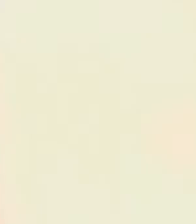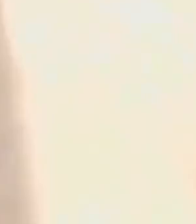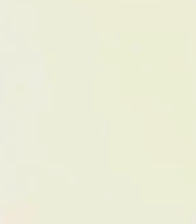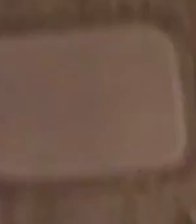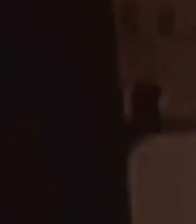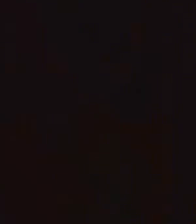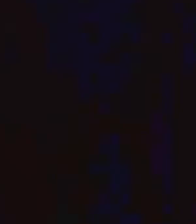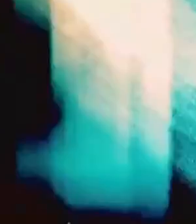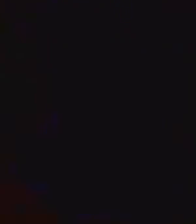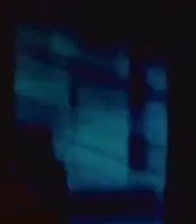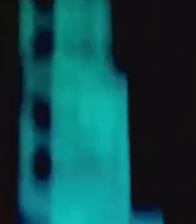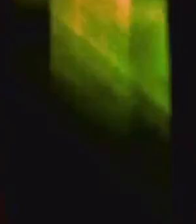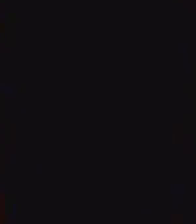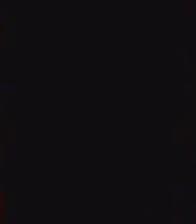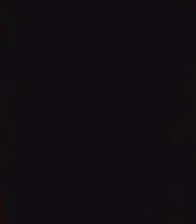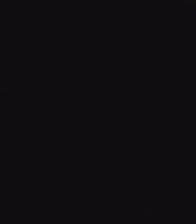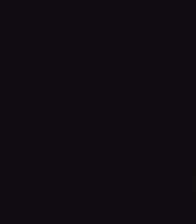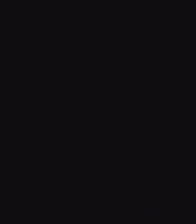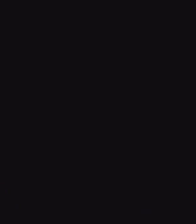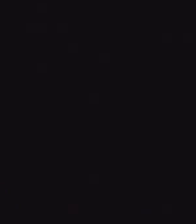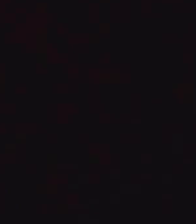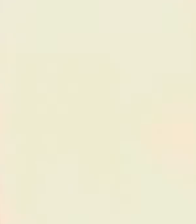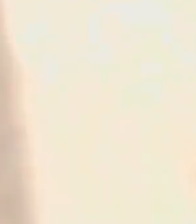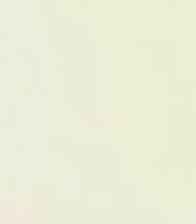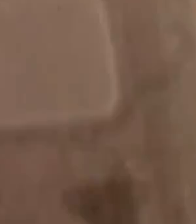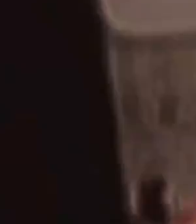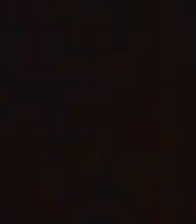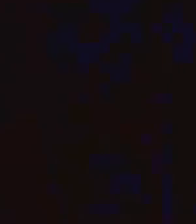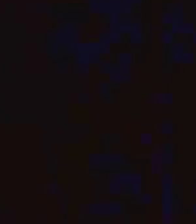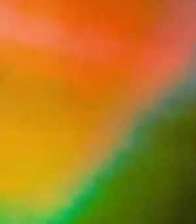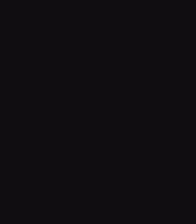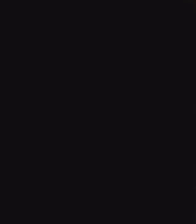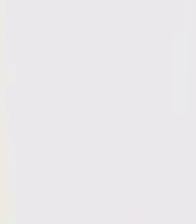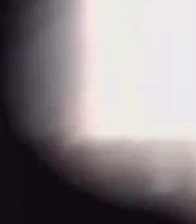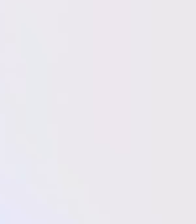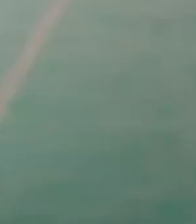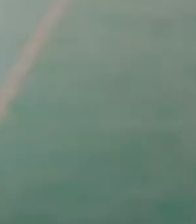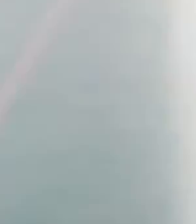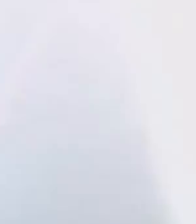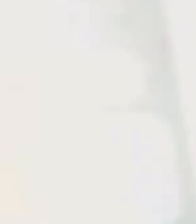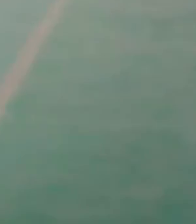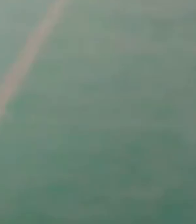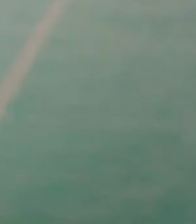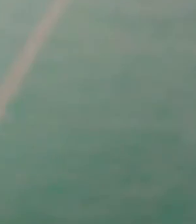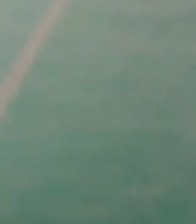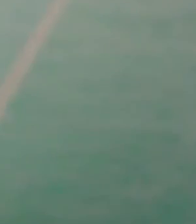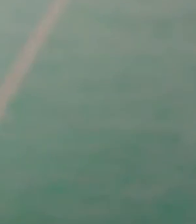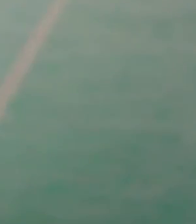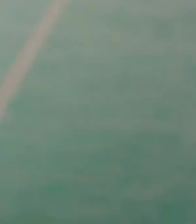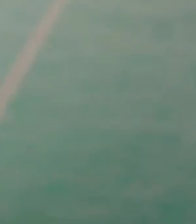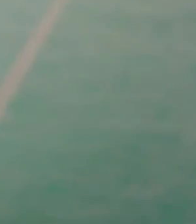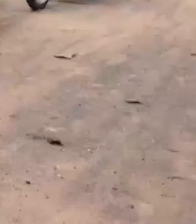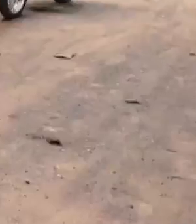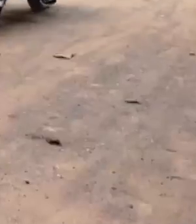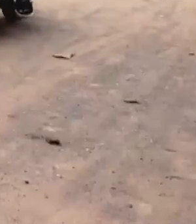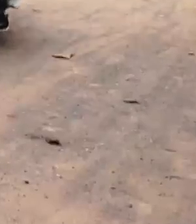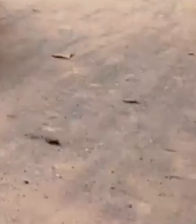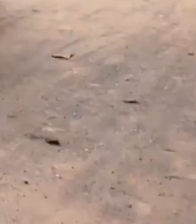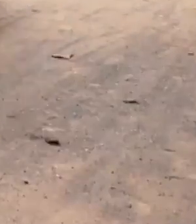Formamos niños como Cuadrado, Amaranto Perea, que fue la única escuela que él